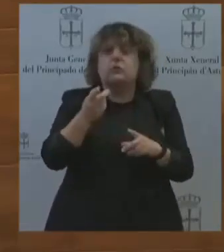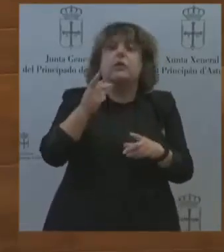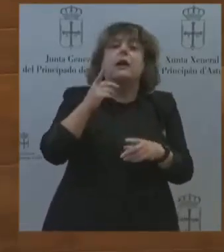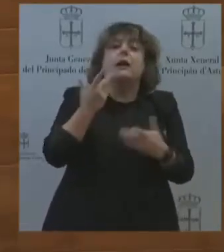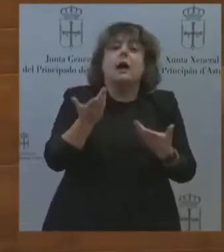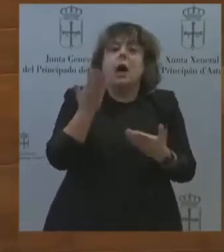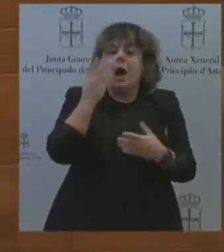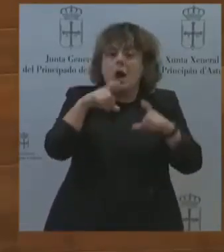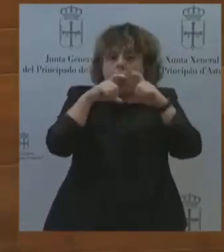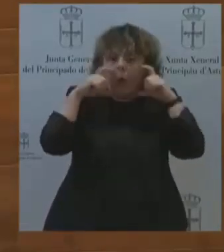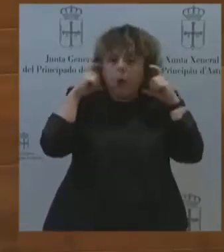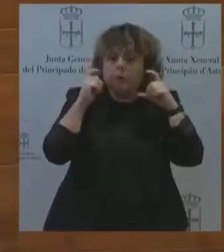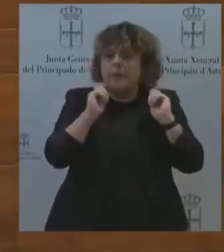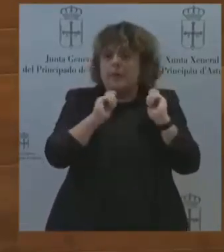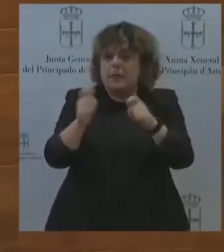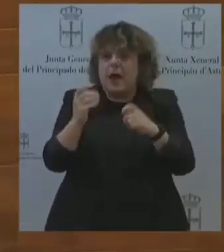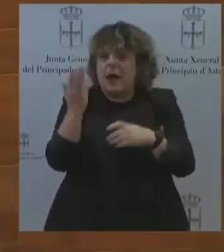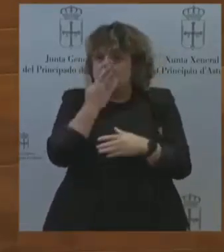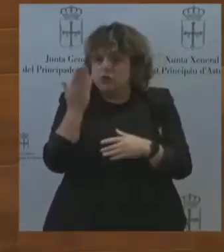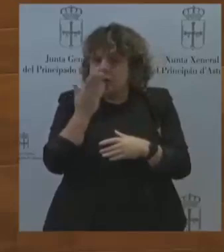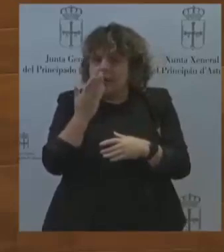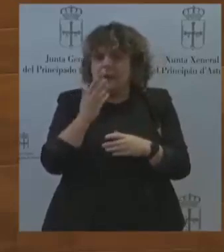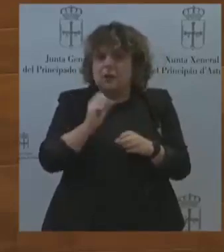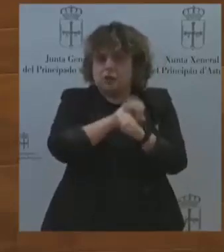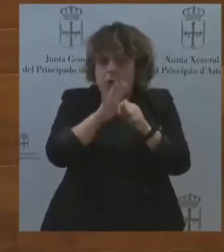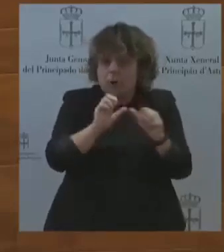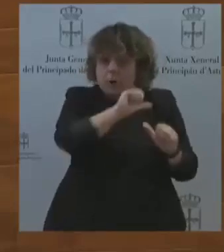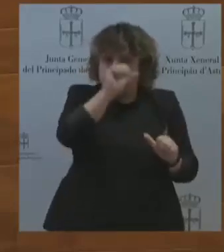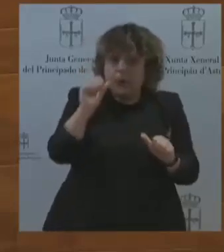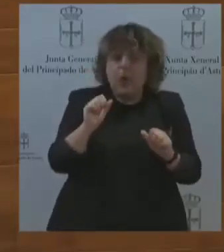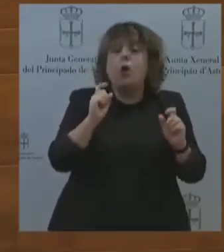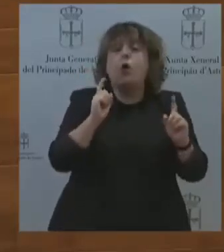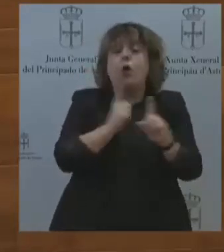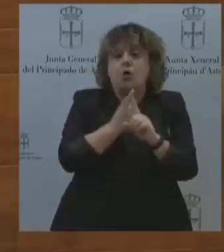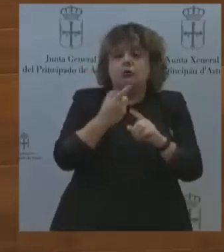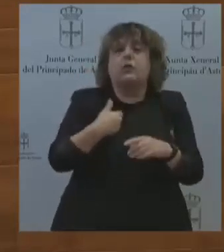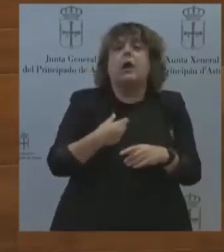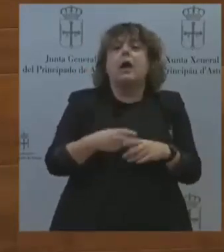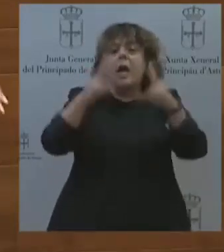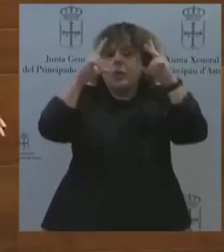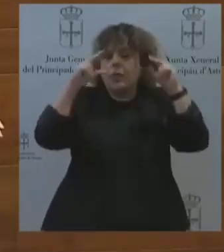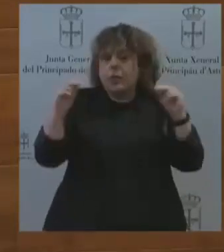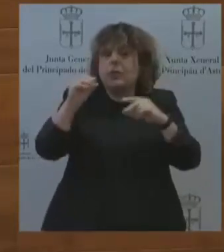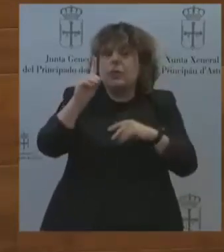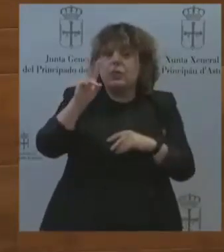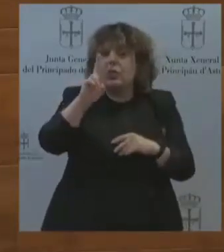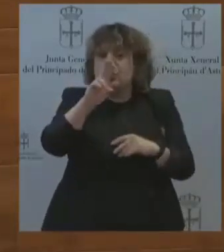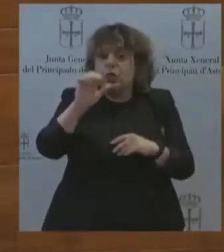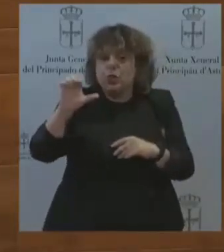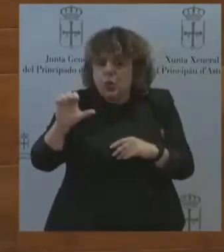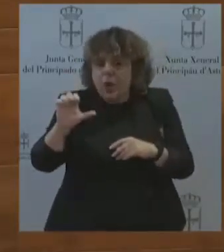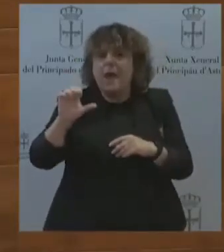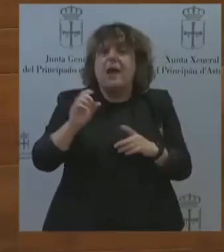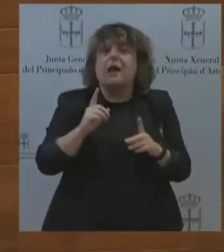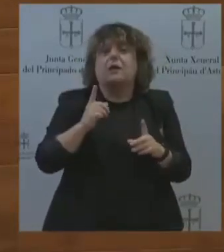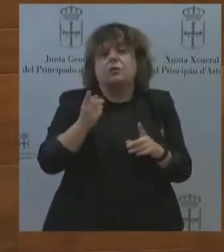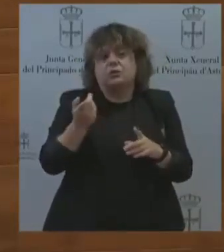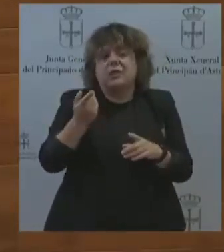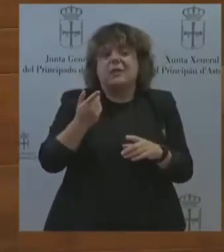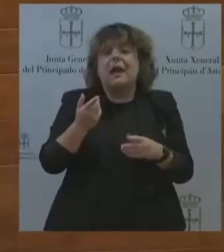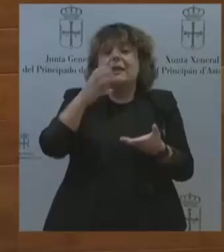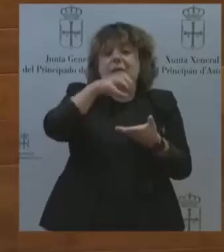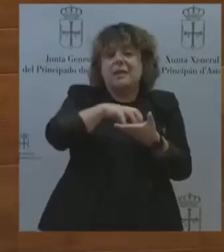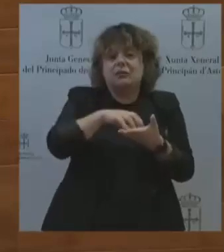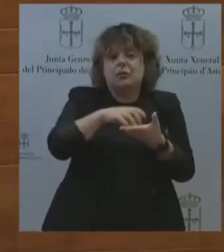al menos una plaza de diplomado en enfermería en cada centro educativo de educación especial. Se han opuesto a la reducción de cargas fiscales a